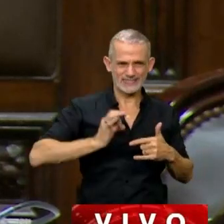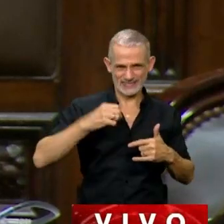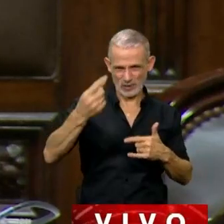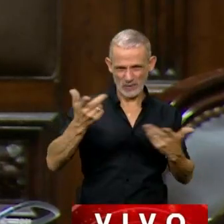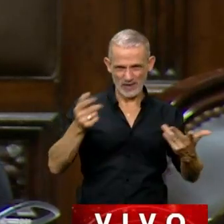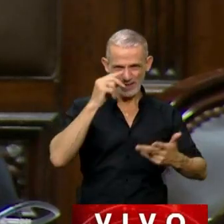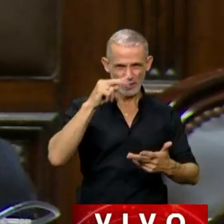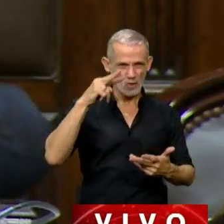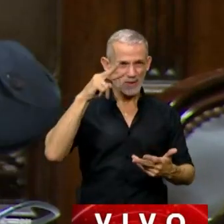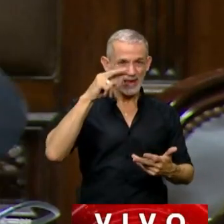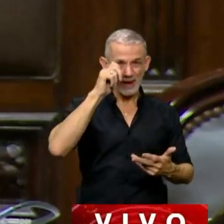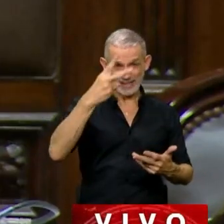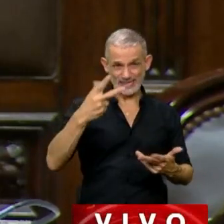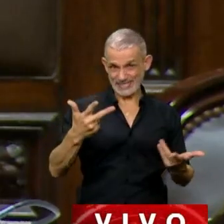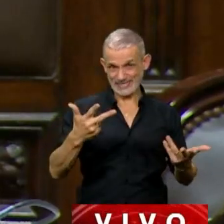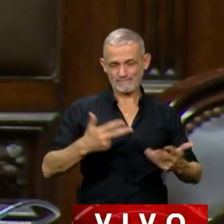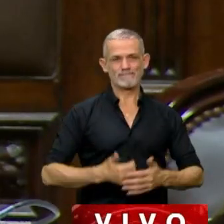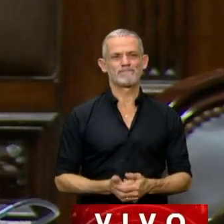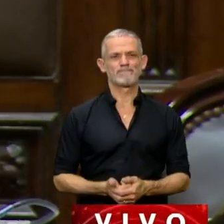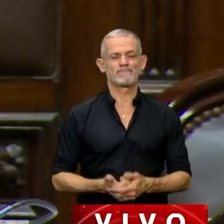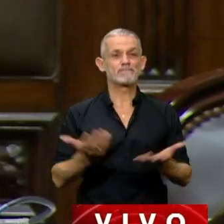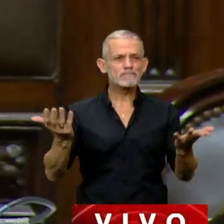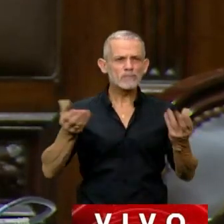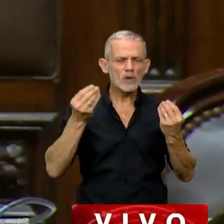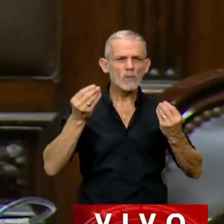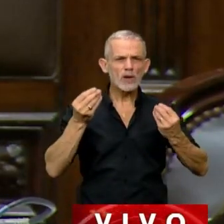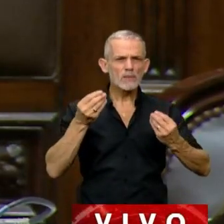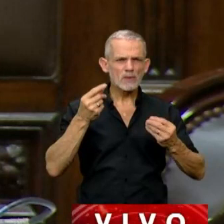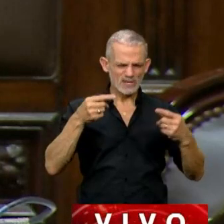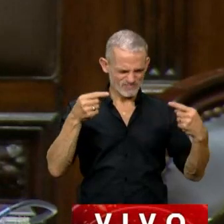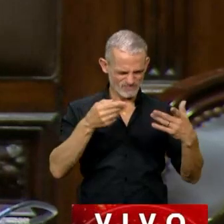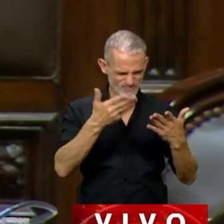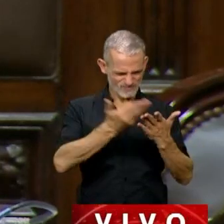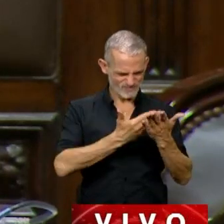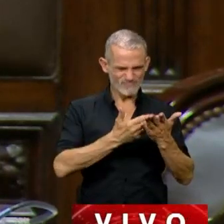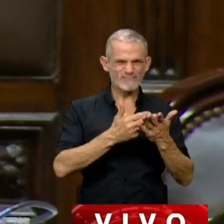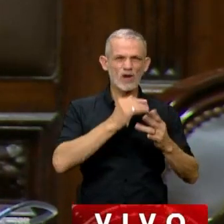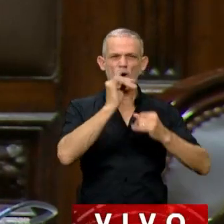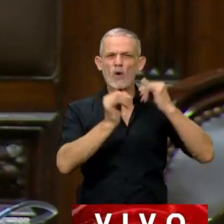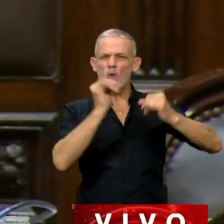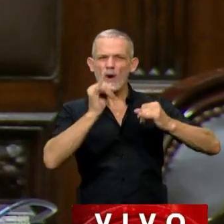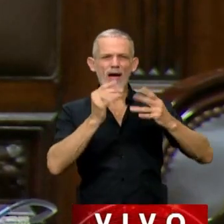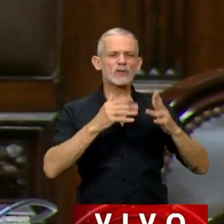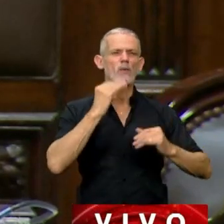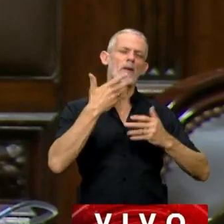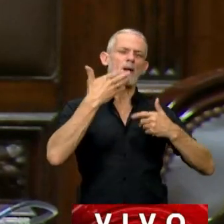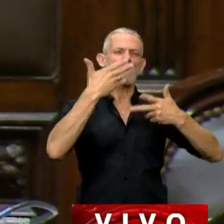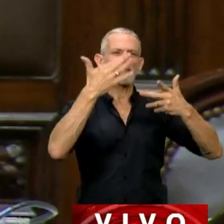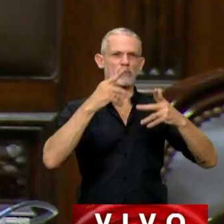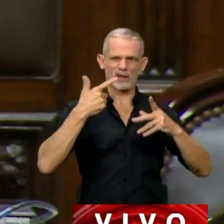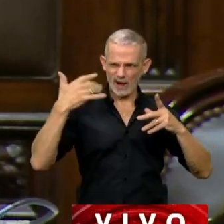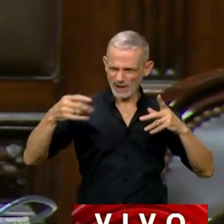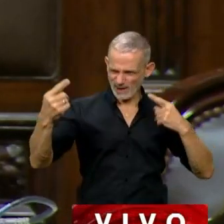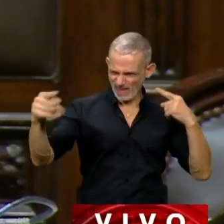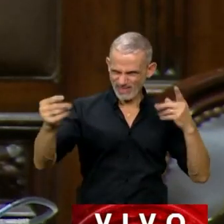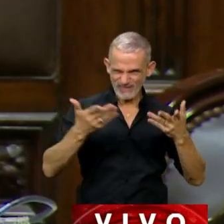viene. Esa es la verdad. Porque hay una inconsistencia entre el relato y la realidad. La